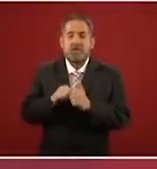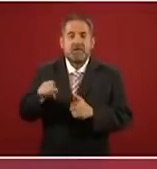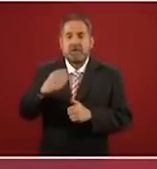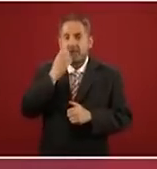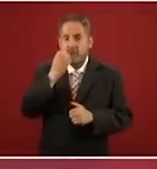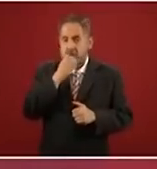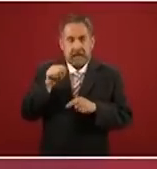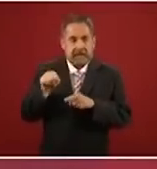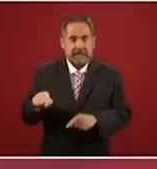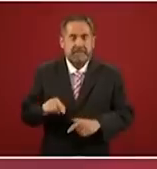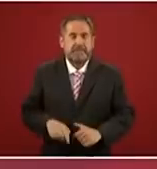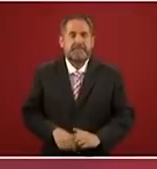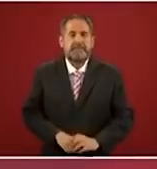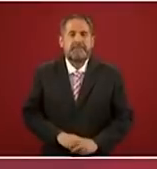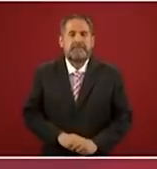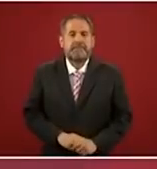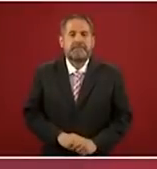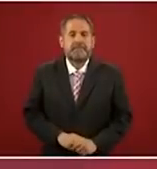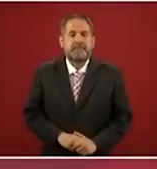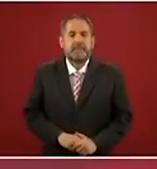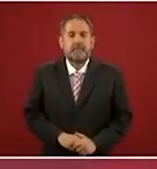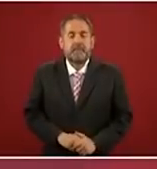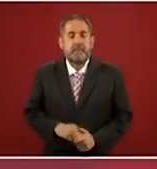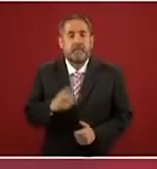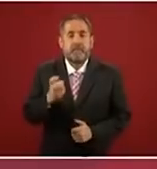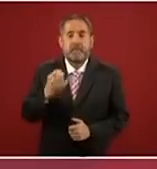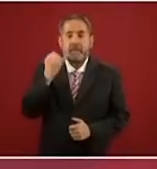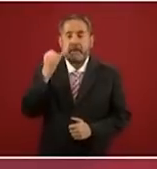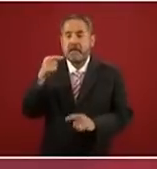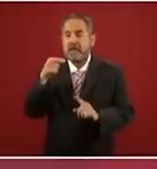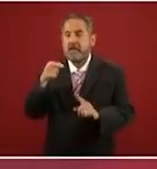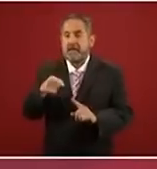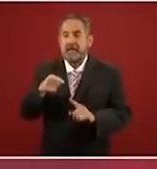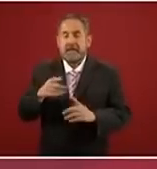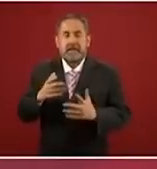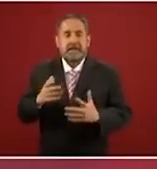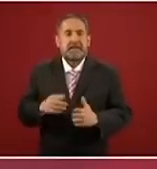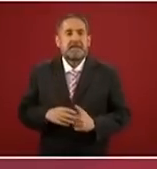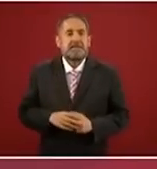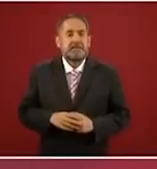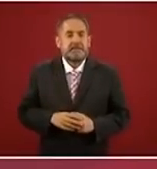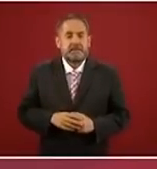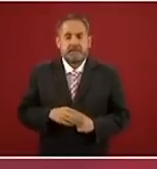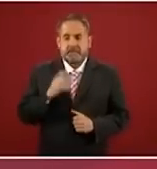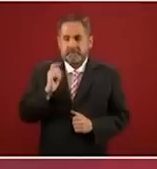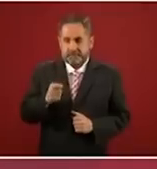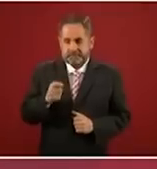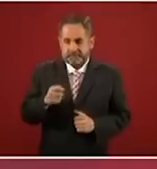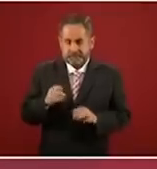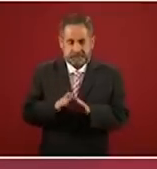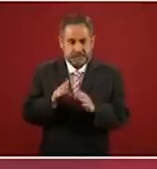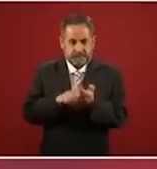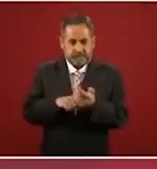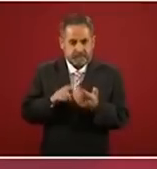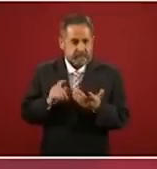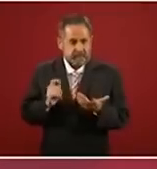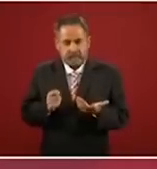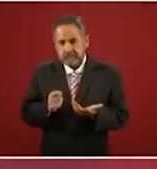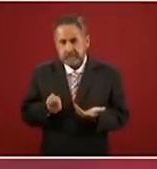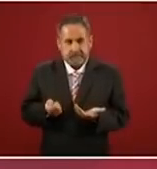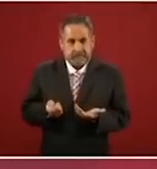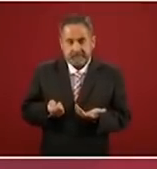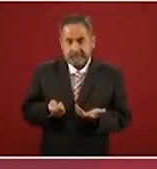escuelas y eso es desde el punto de vista digamos del manejo de